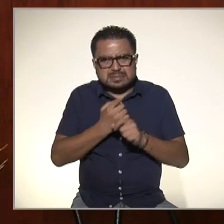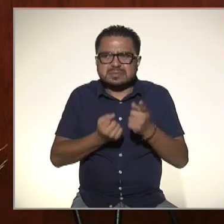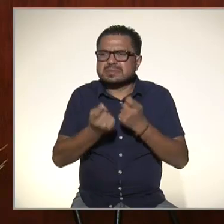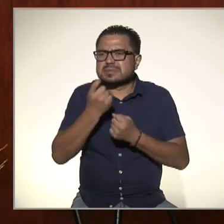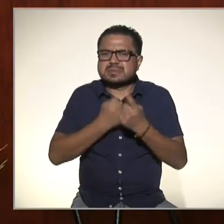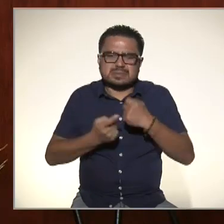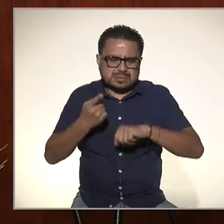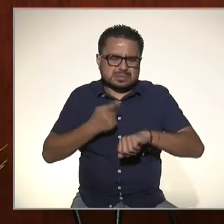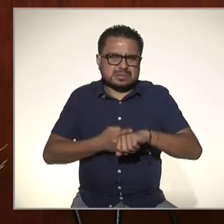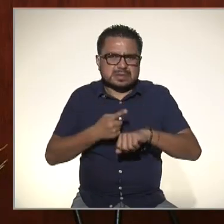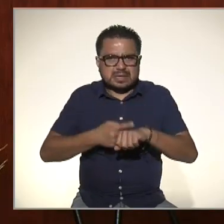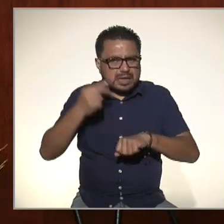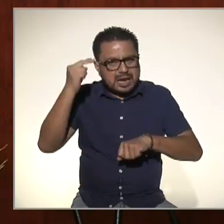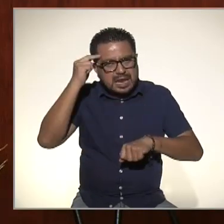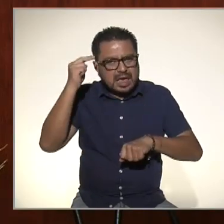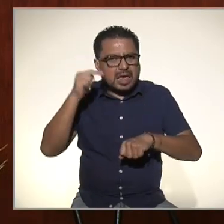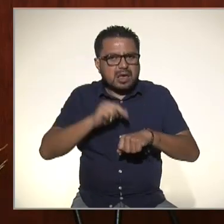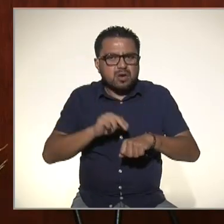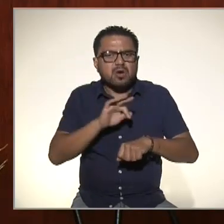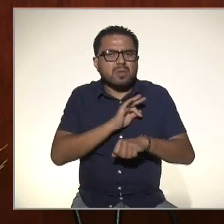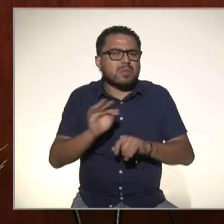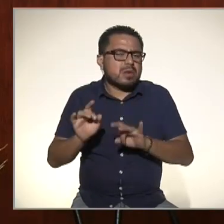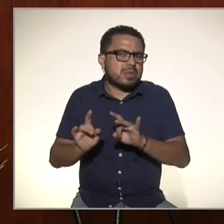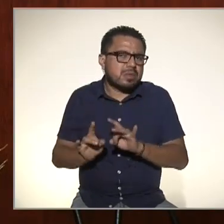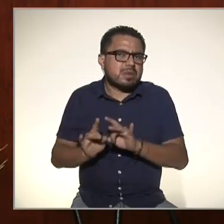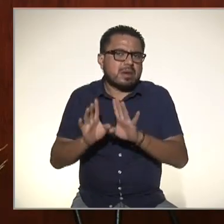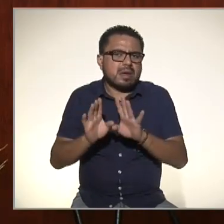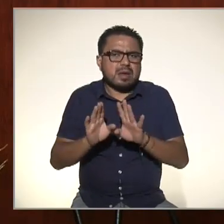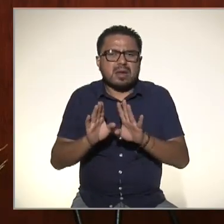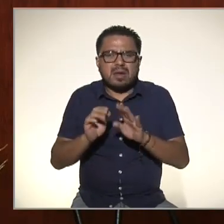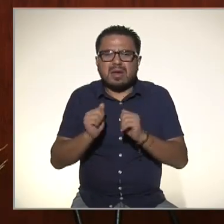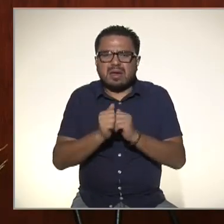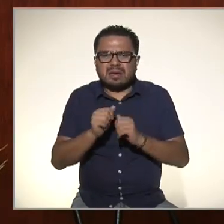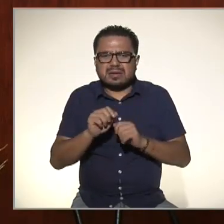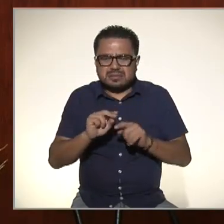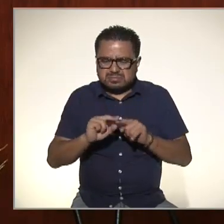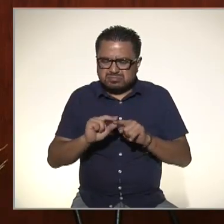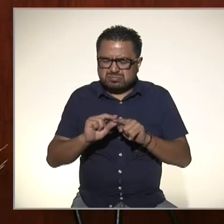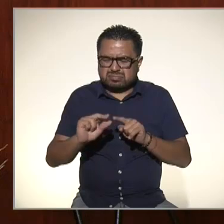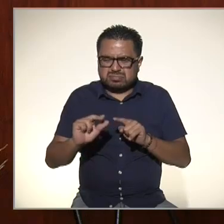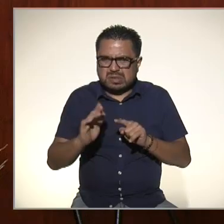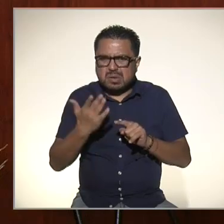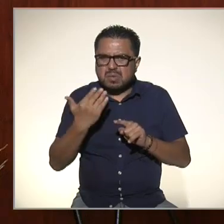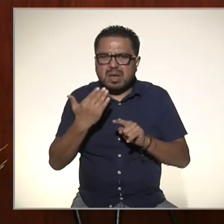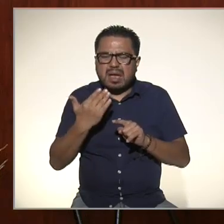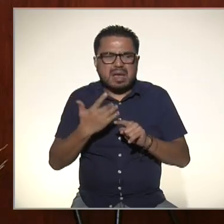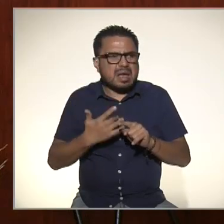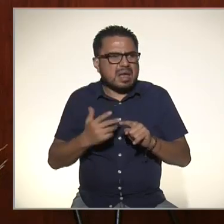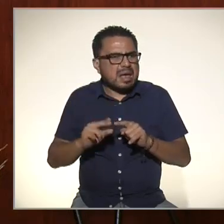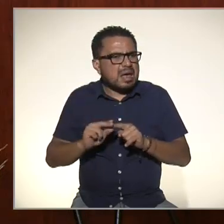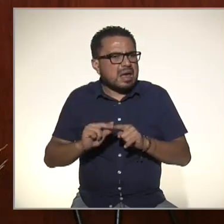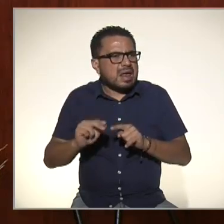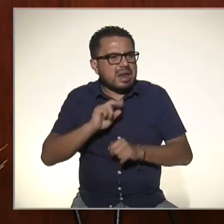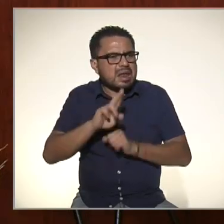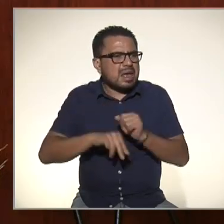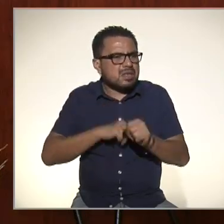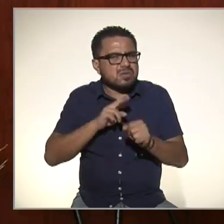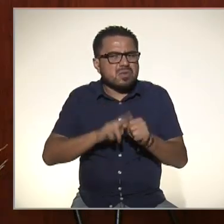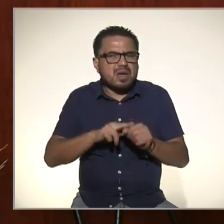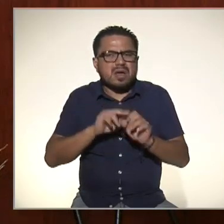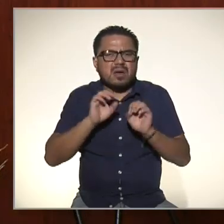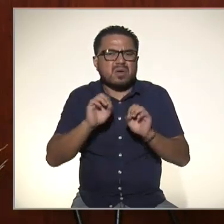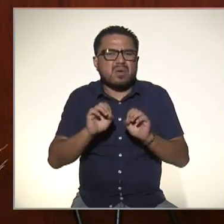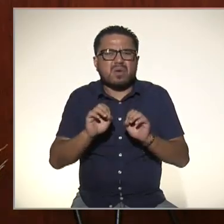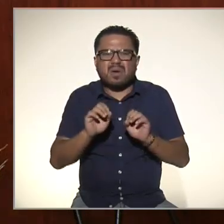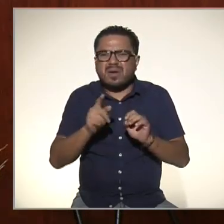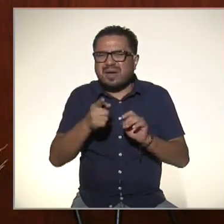enfermedades neurológicas que pueden ocasionar que el cuello de la vejiga esté abierto y que no haya una eyaculación natural o